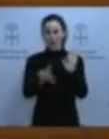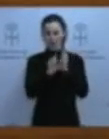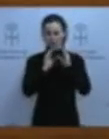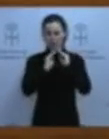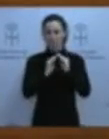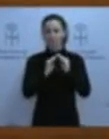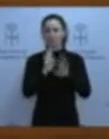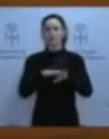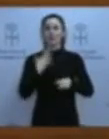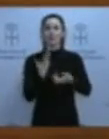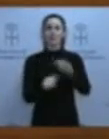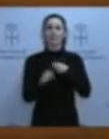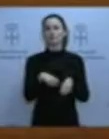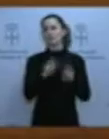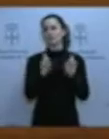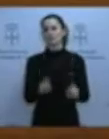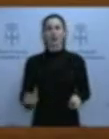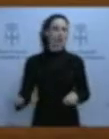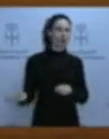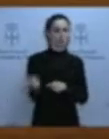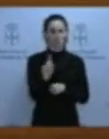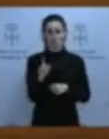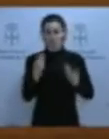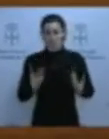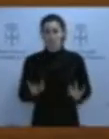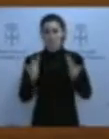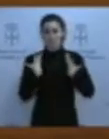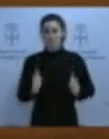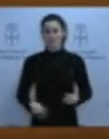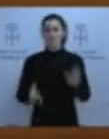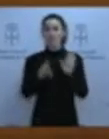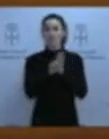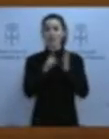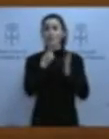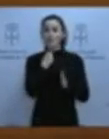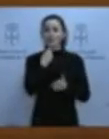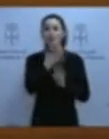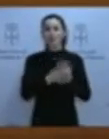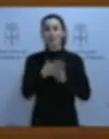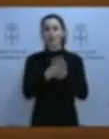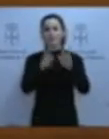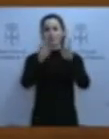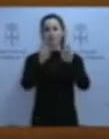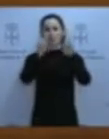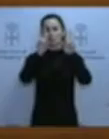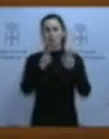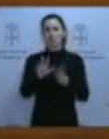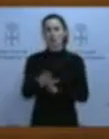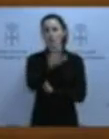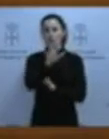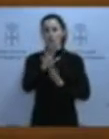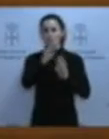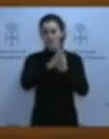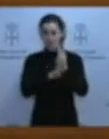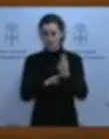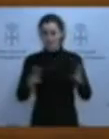la venta no sedentaria. Esta ley hace una especial mención en el título 5 a las medidas de fomento